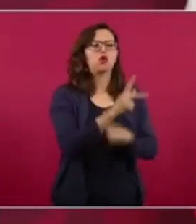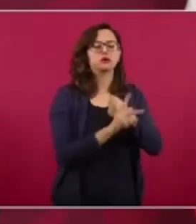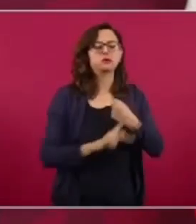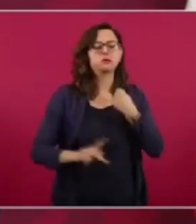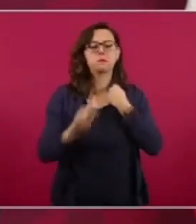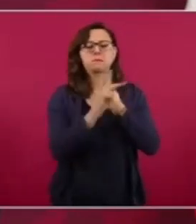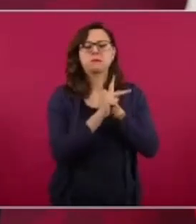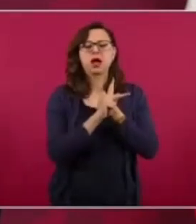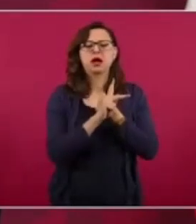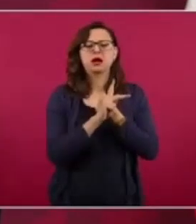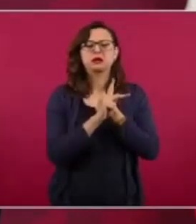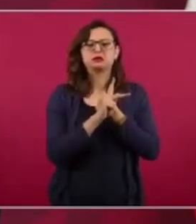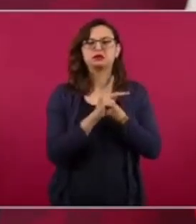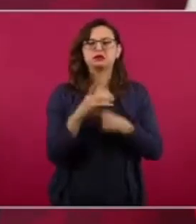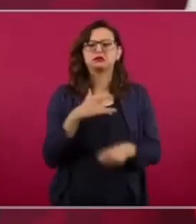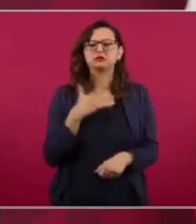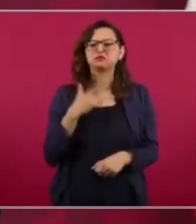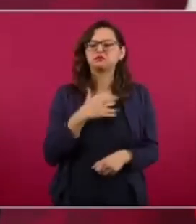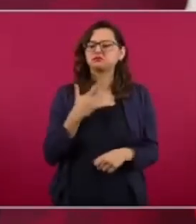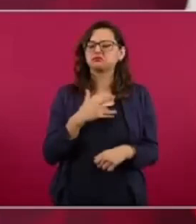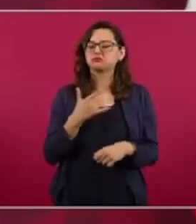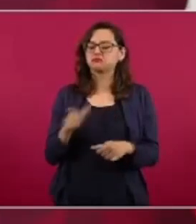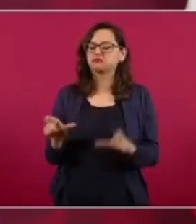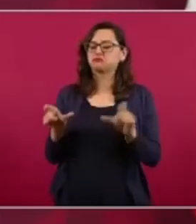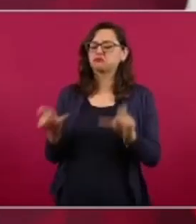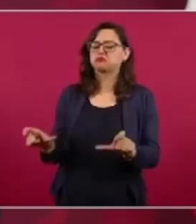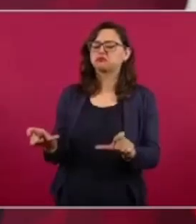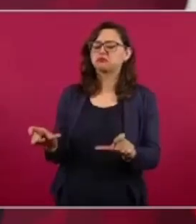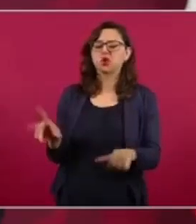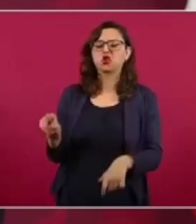lo impiden, y como tienen derecho de veto,